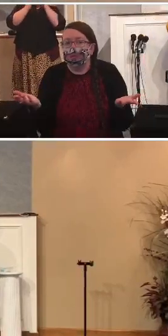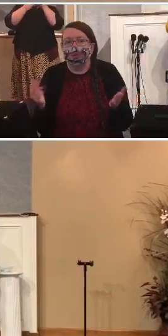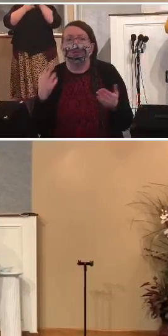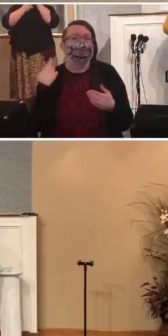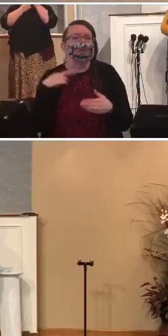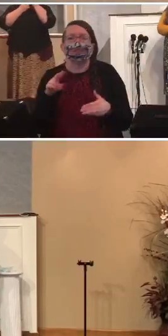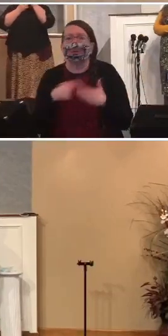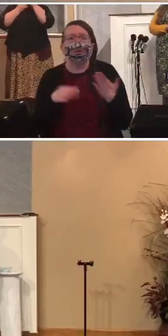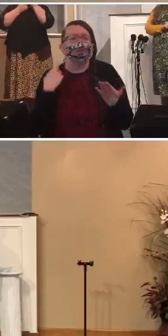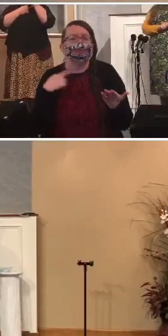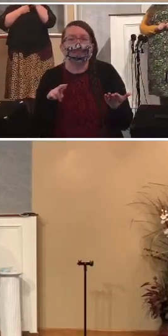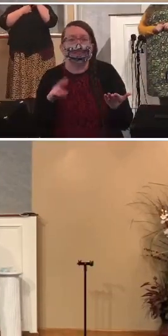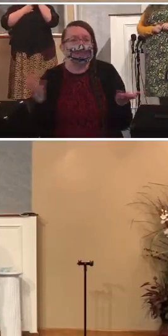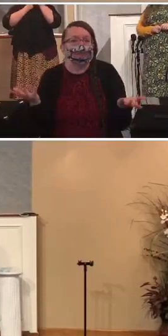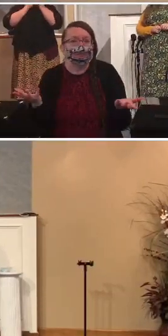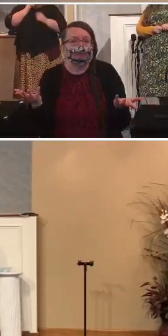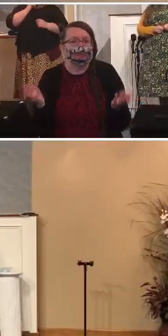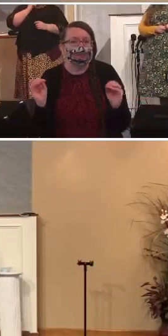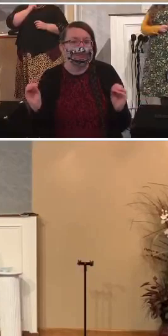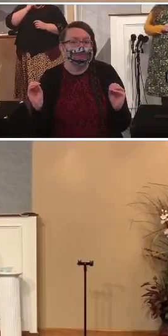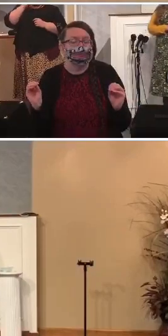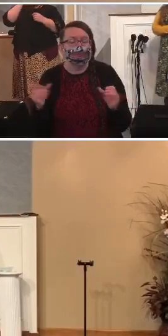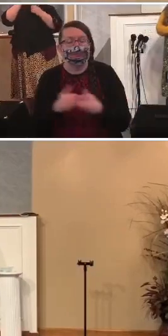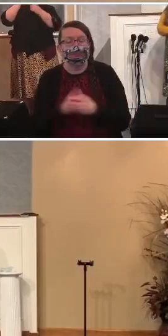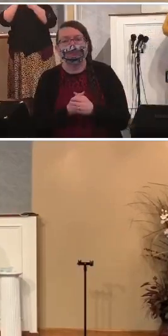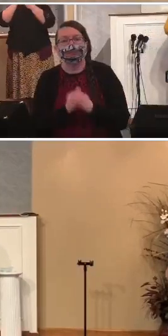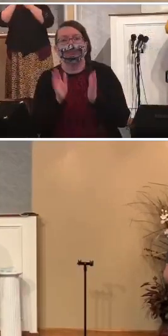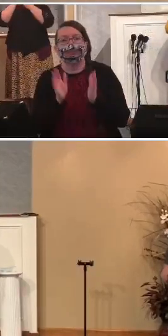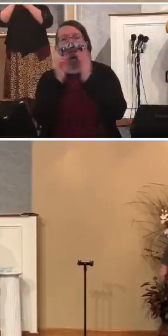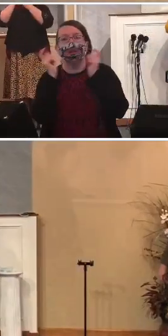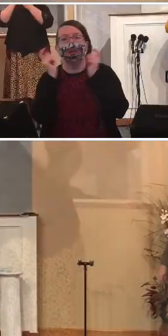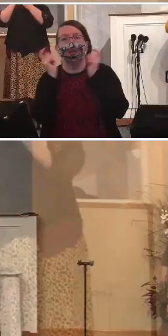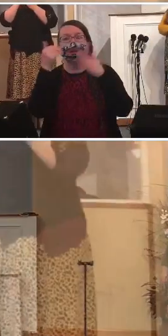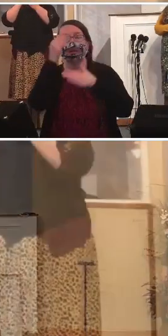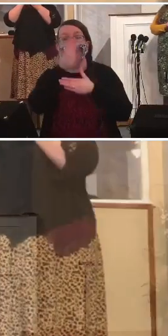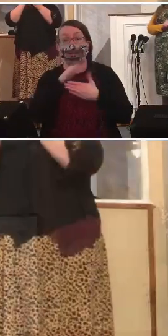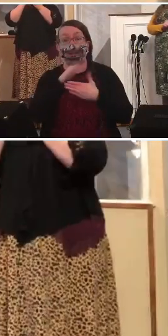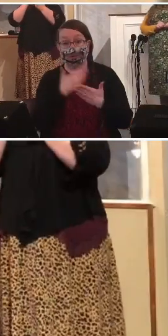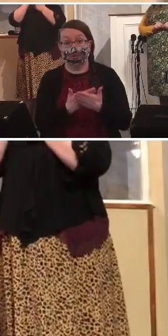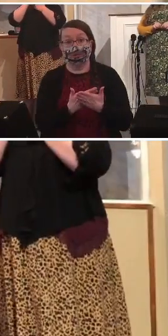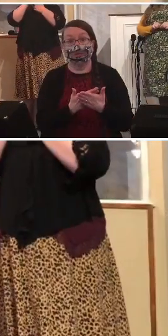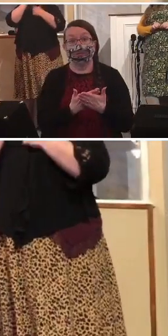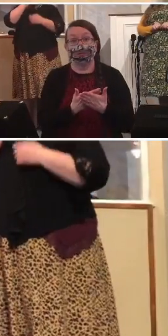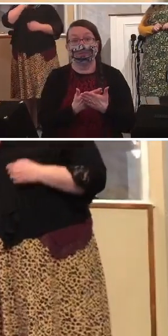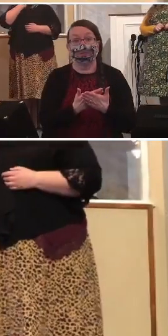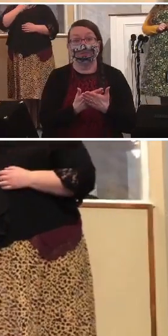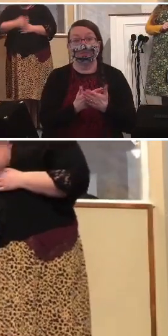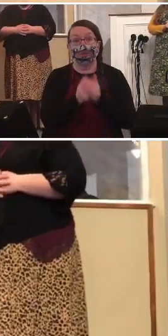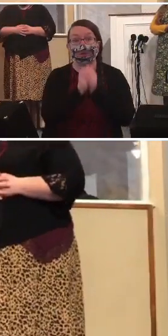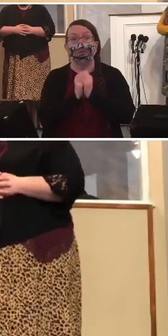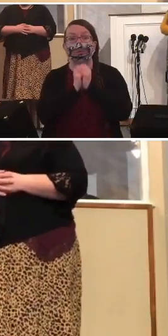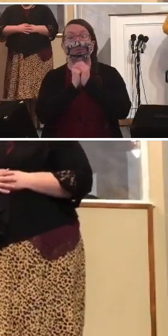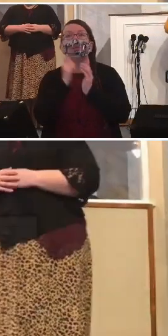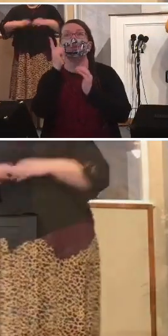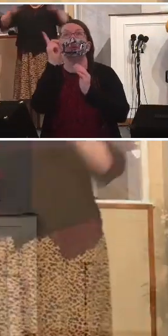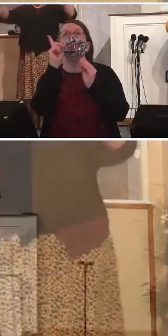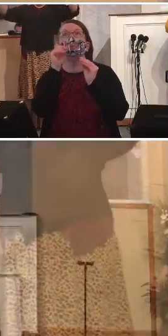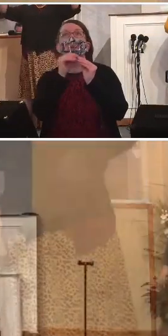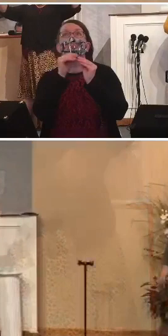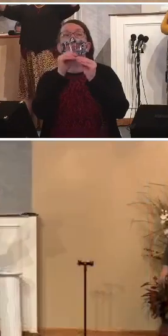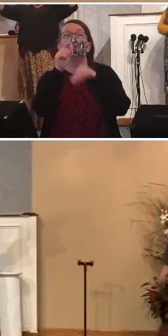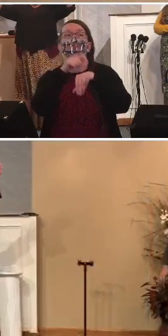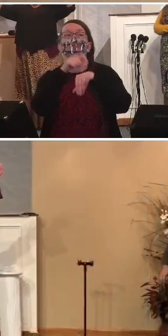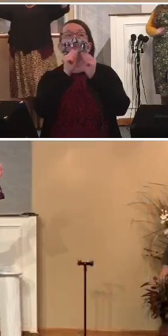Aleluya. Dios es bueno, iglesia. Vamos a adorarle una vez más. En el nombre de